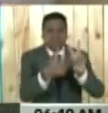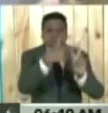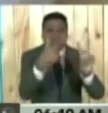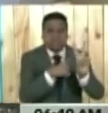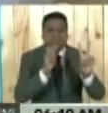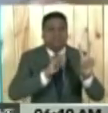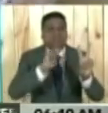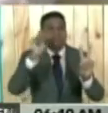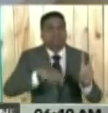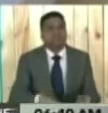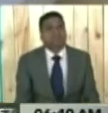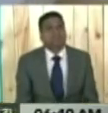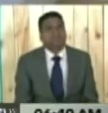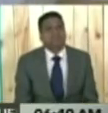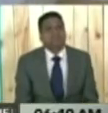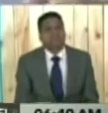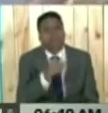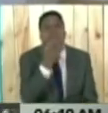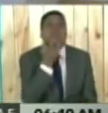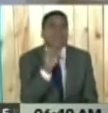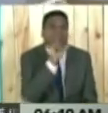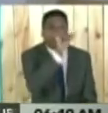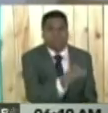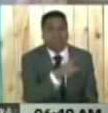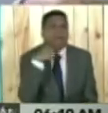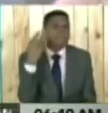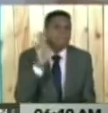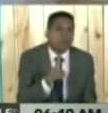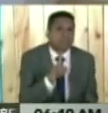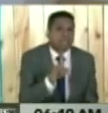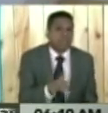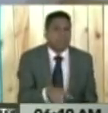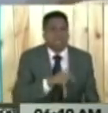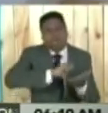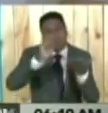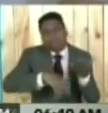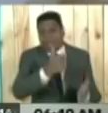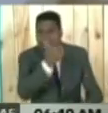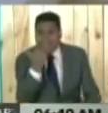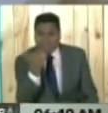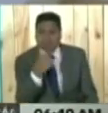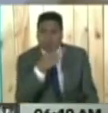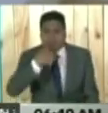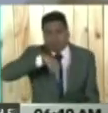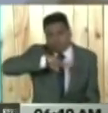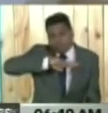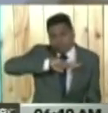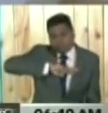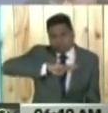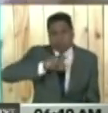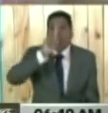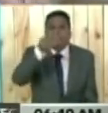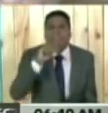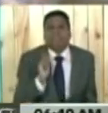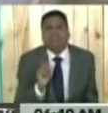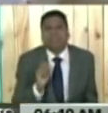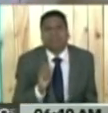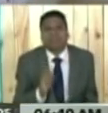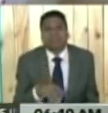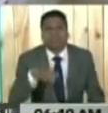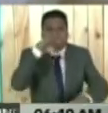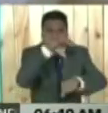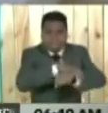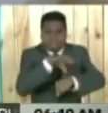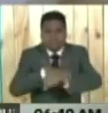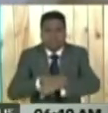muerto, firmaron ellos y firmamos nosotros. Donde sale esos 1.300 privados de libertad, donde salen esos